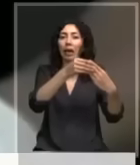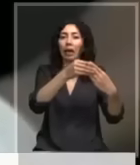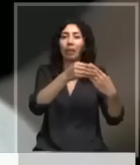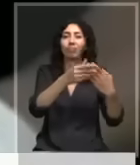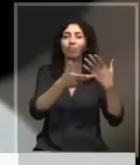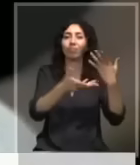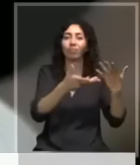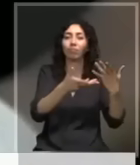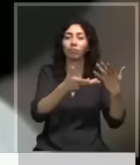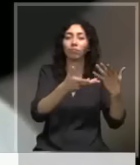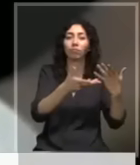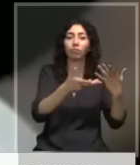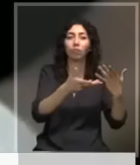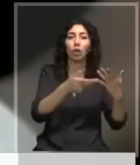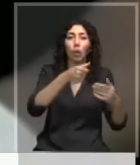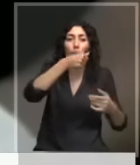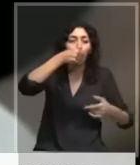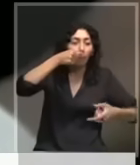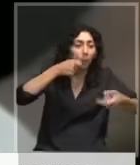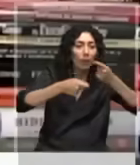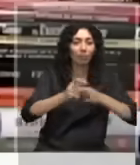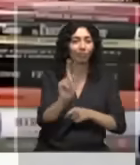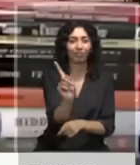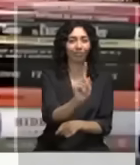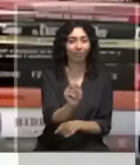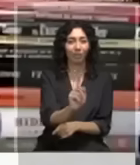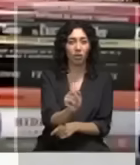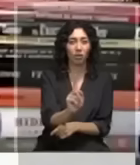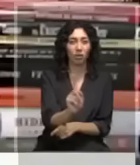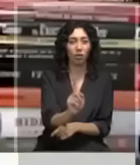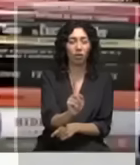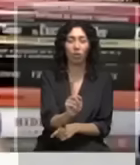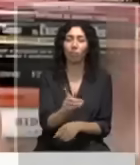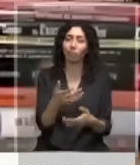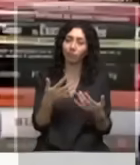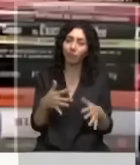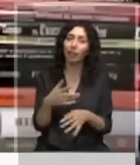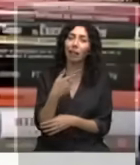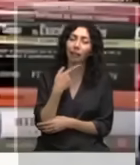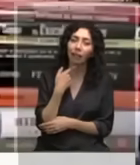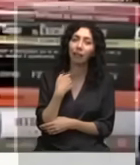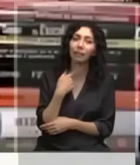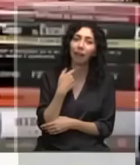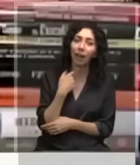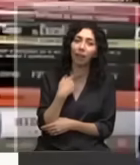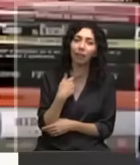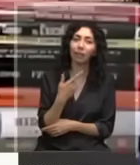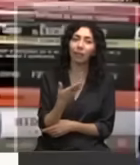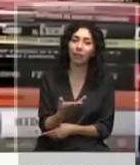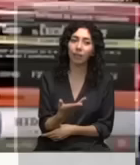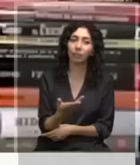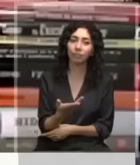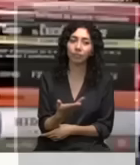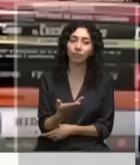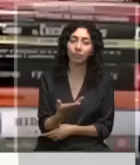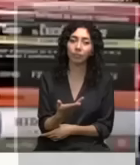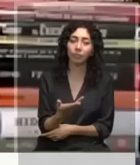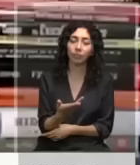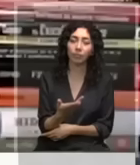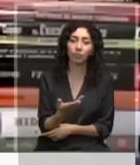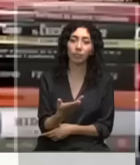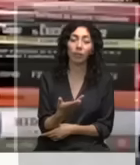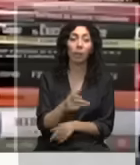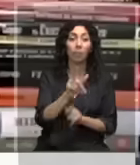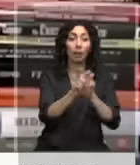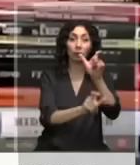mundo que no es narcotráfico, que es interesante, pues a cambio de otros grupos, y los líderes